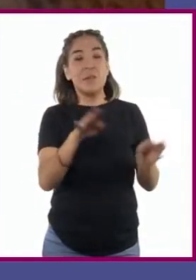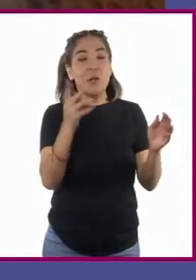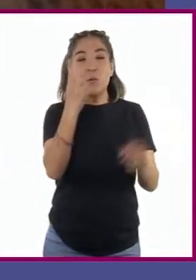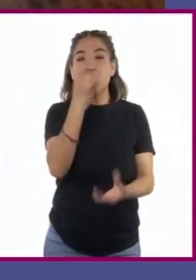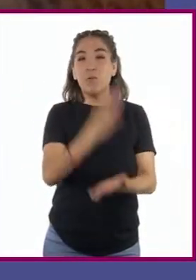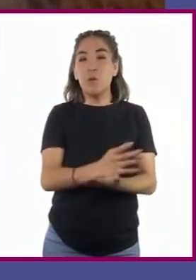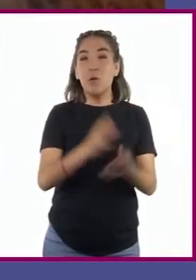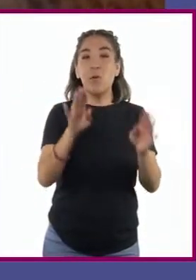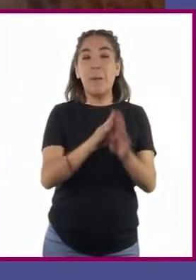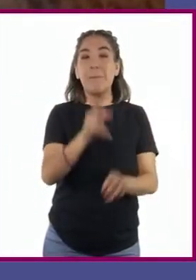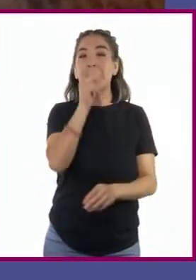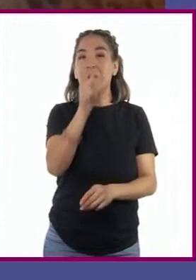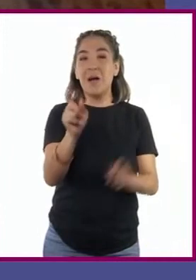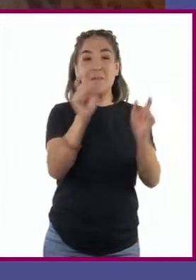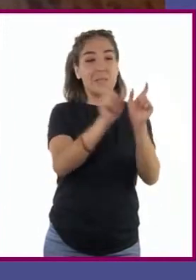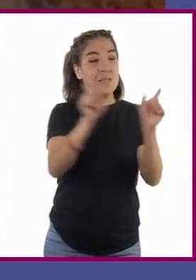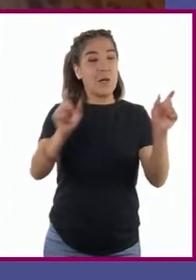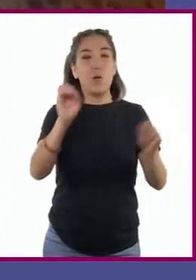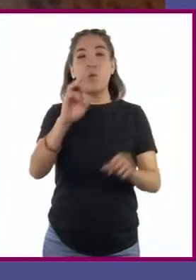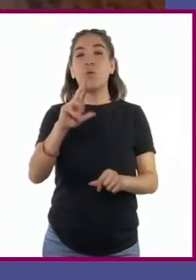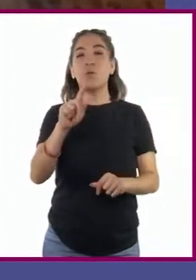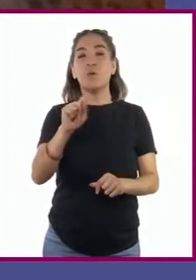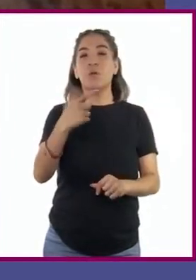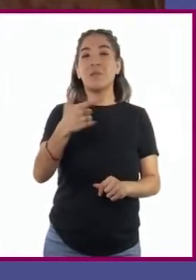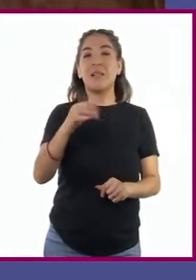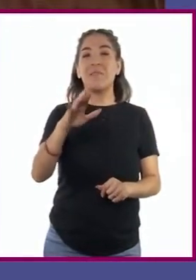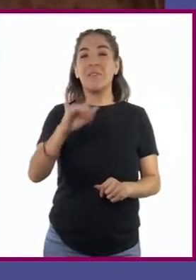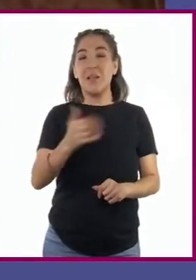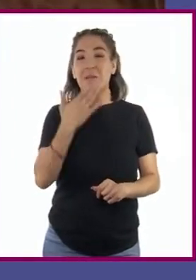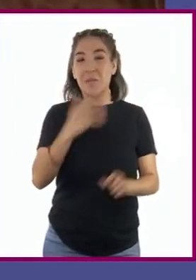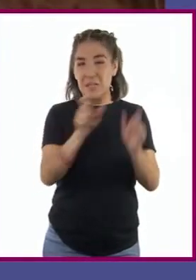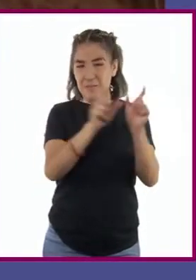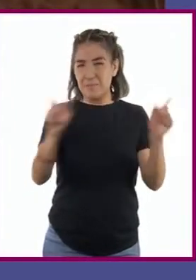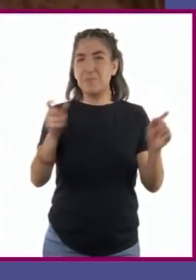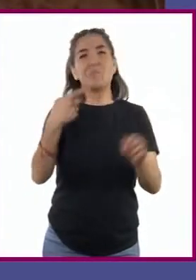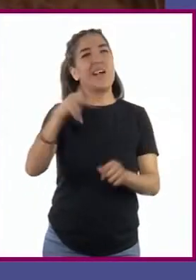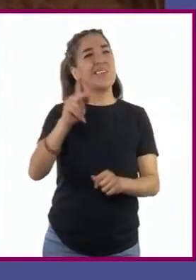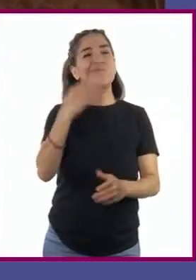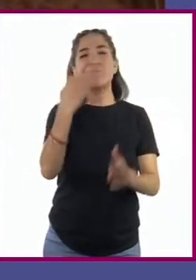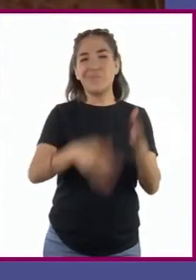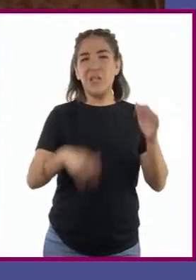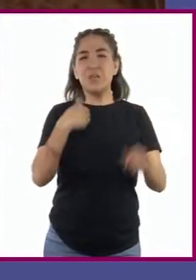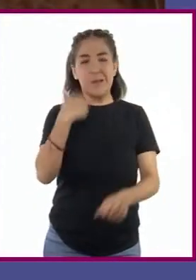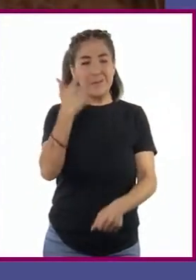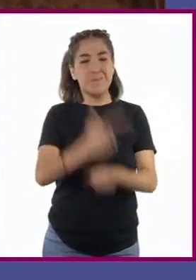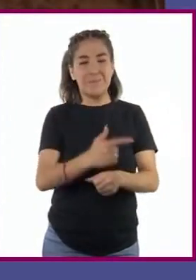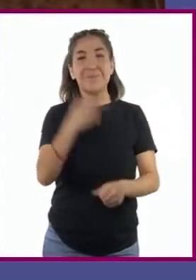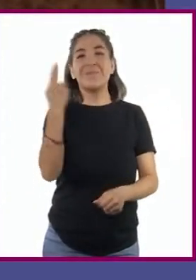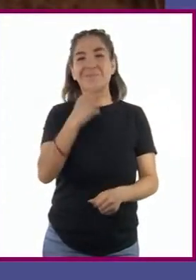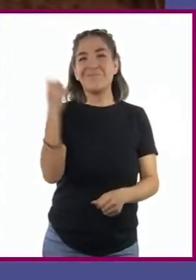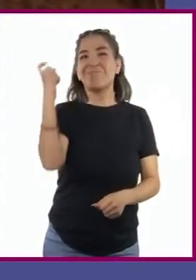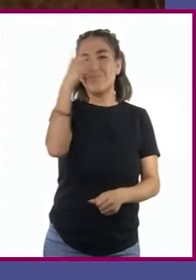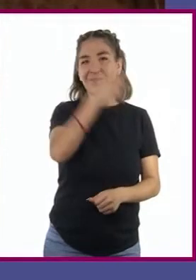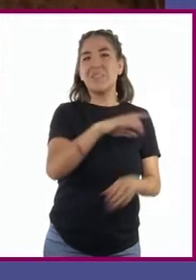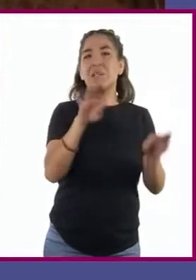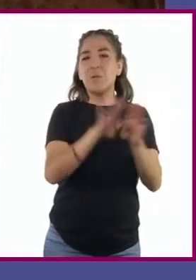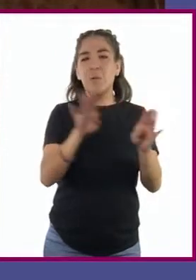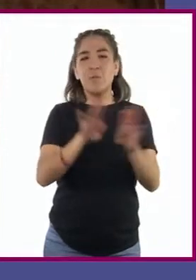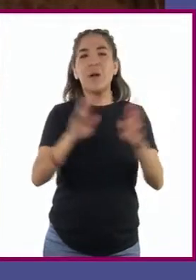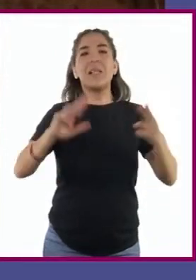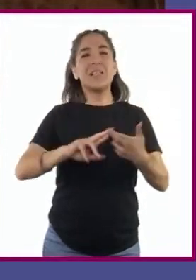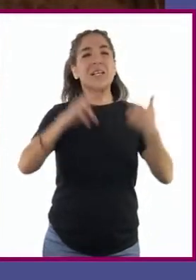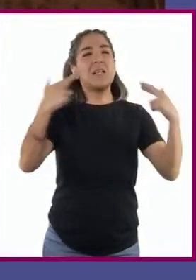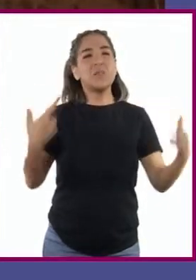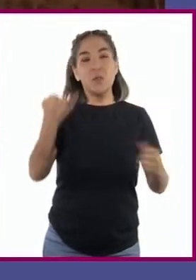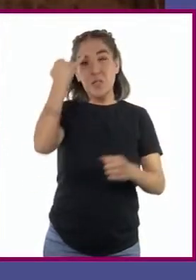una buena ortografía era suficiente para poder redactar. Sin embargo, me he dado cuenta que se me dificulta relacionar las